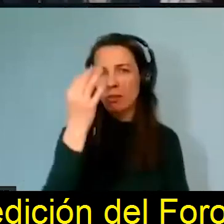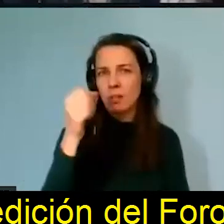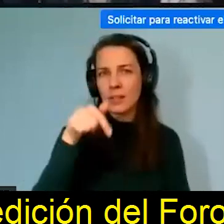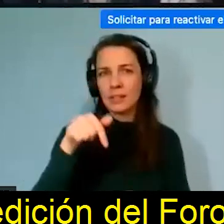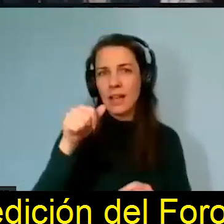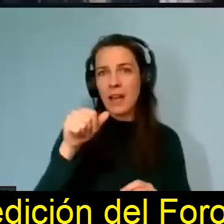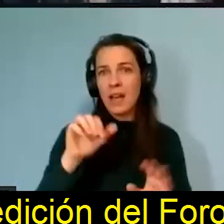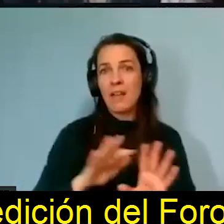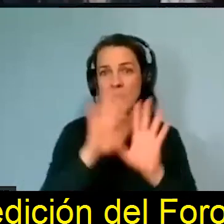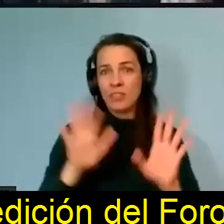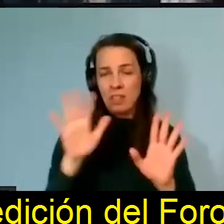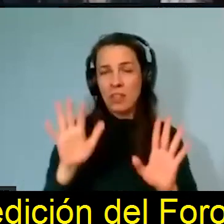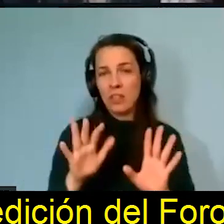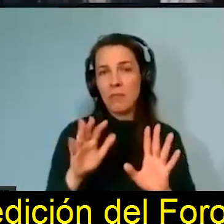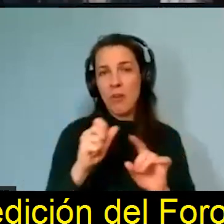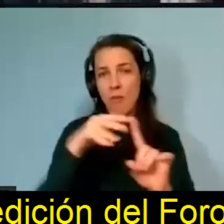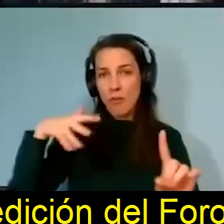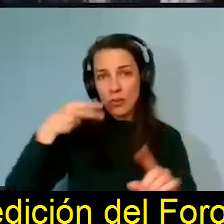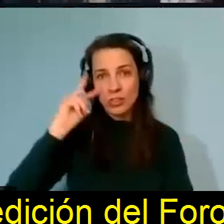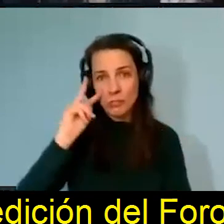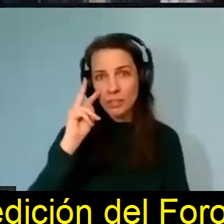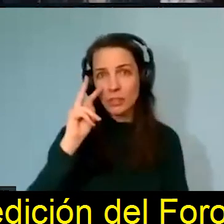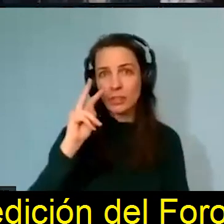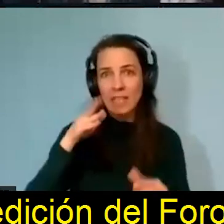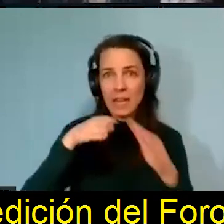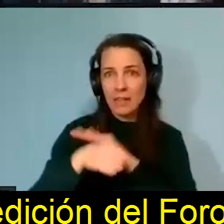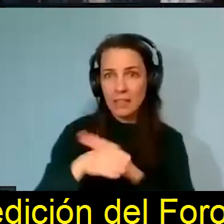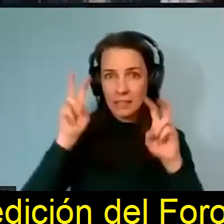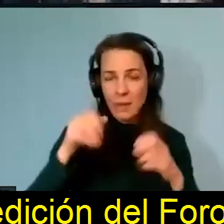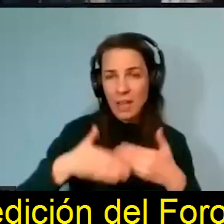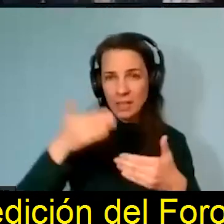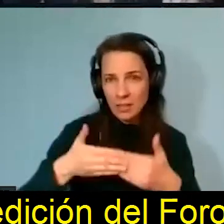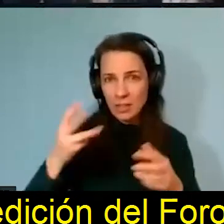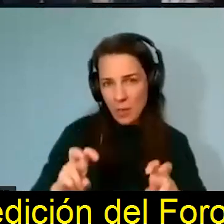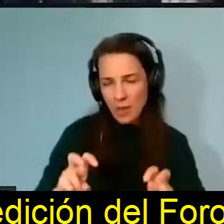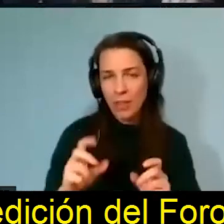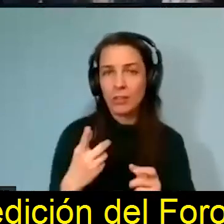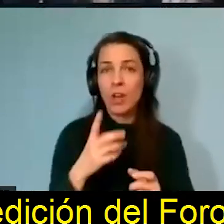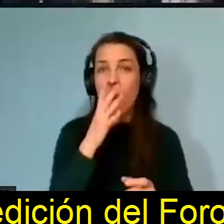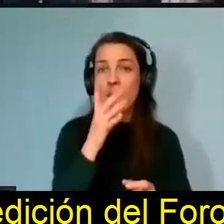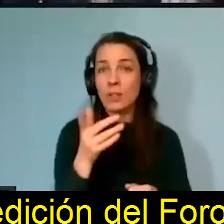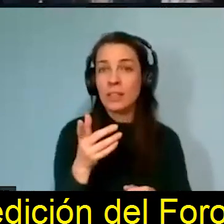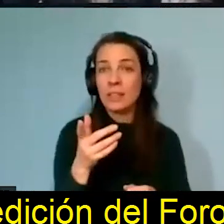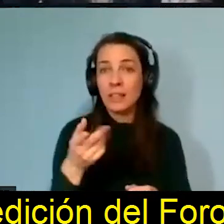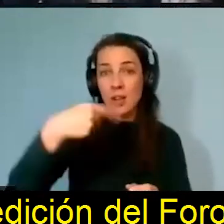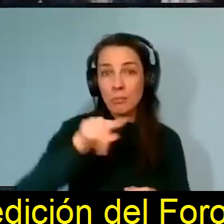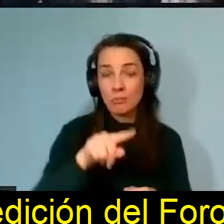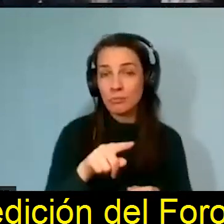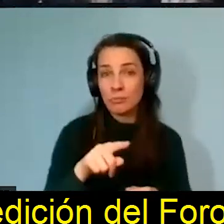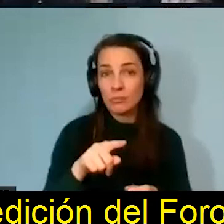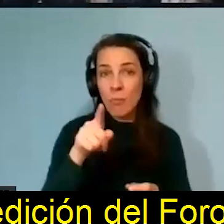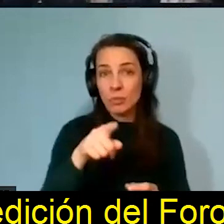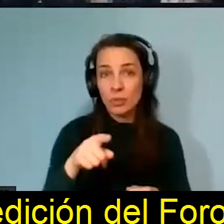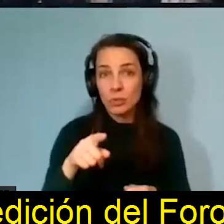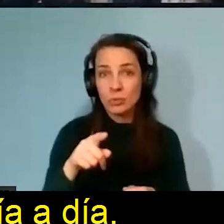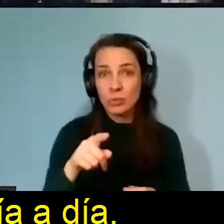10ª edición del Foro de Expertos en Accesibilidad e Innovación, porque vuestra